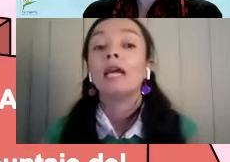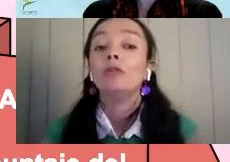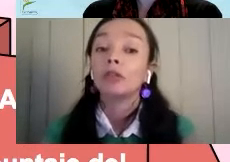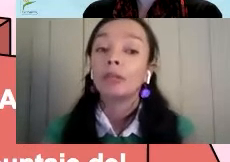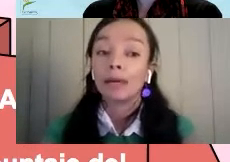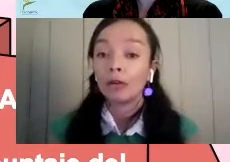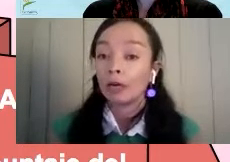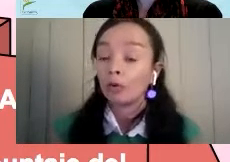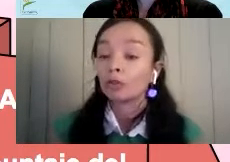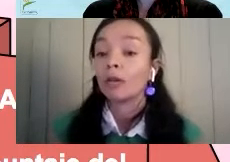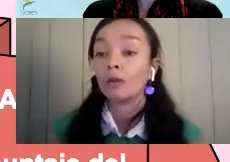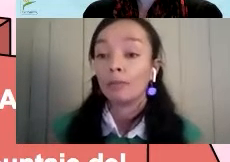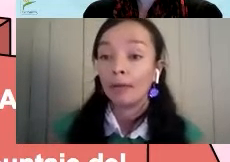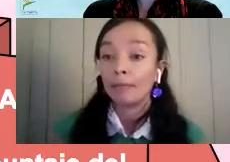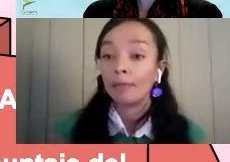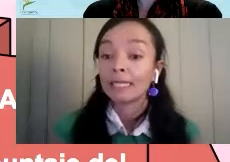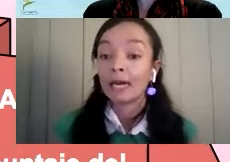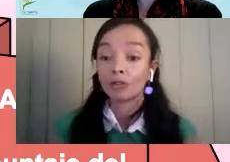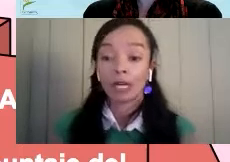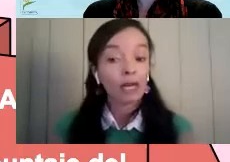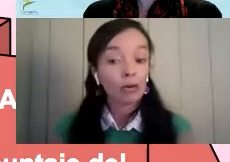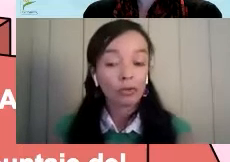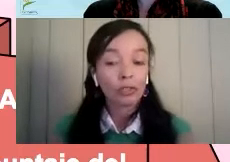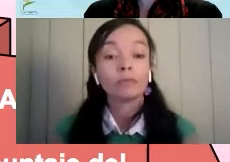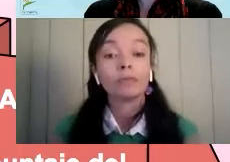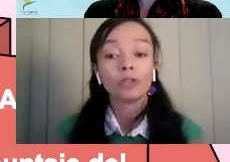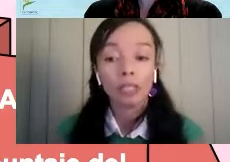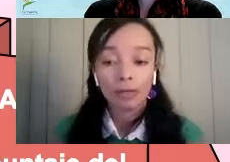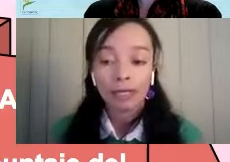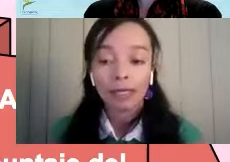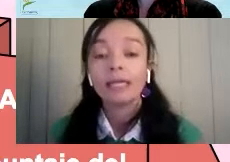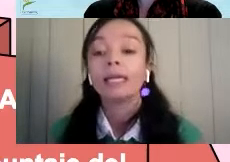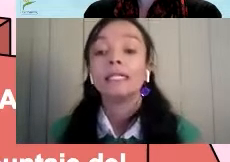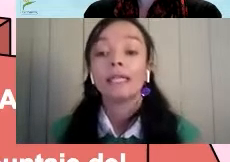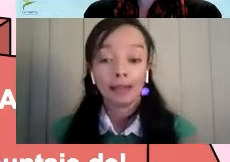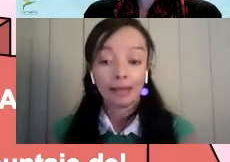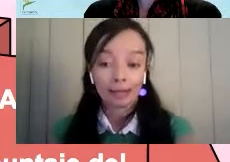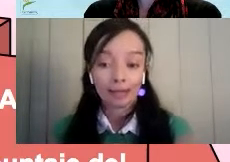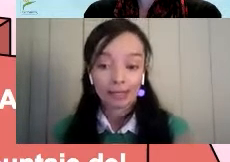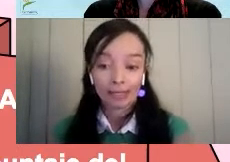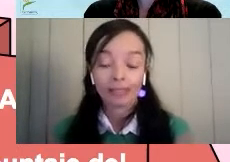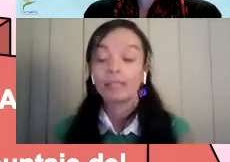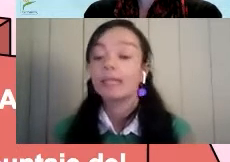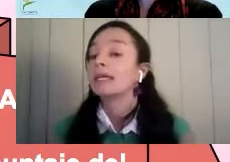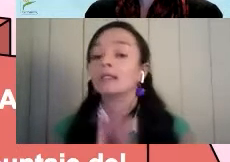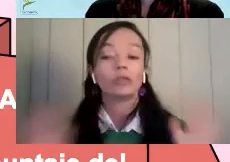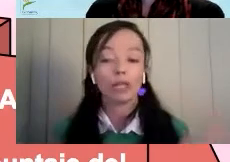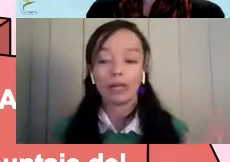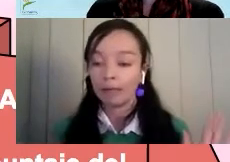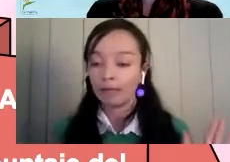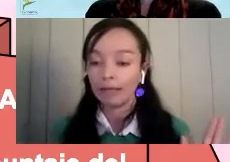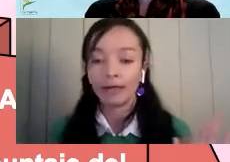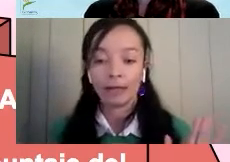El uso temprano de la voz. Cuando el bebé empieza a usar la voz, es posible que ya deje de hacer señas. Que es